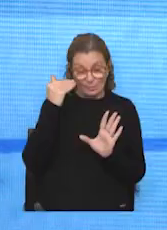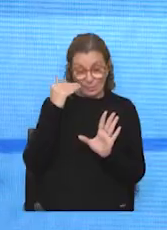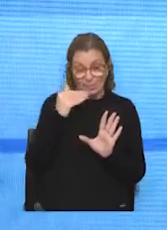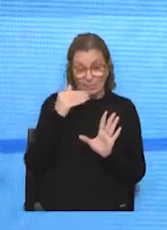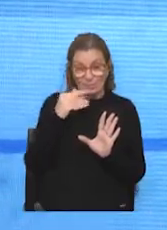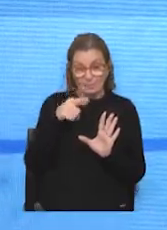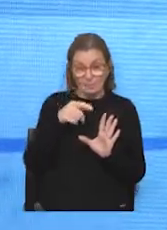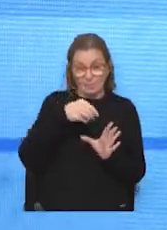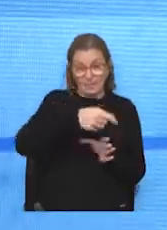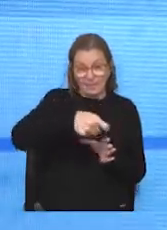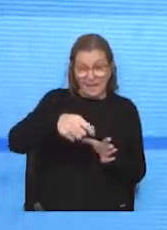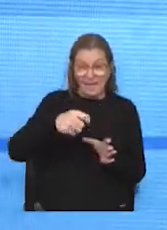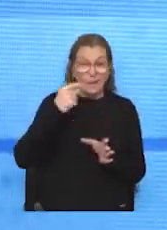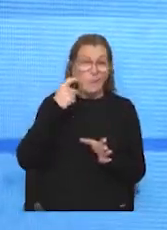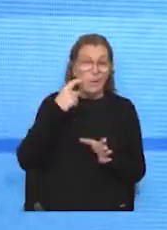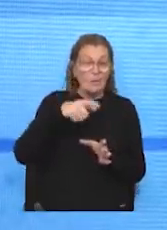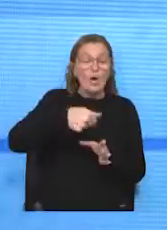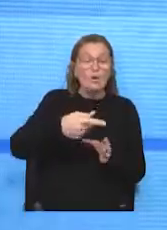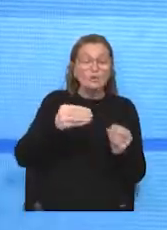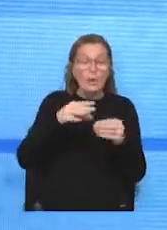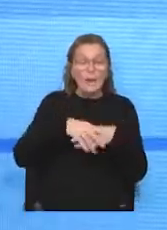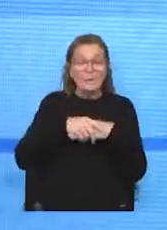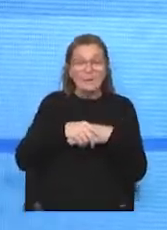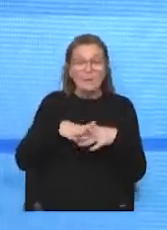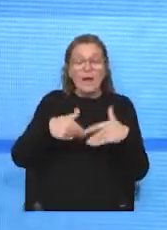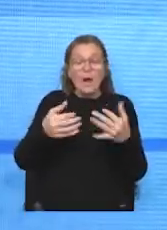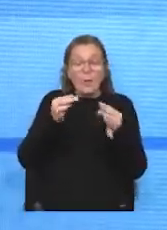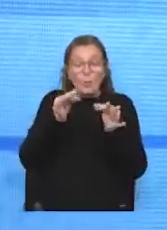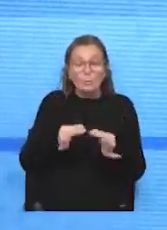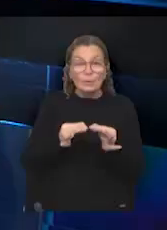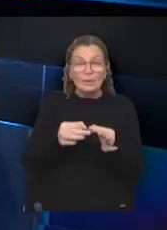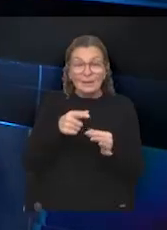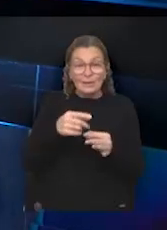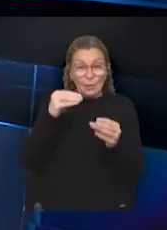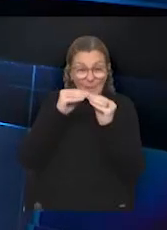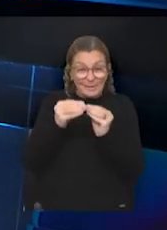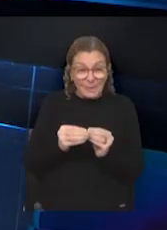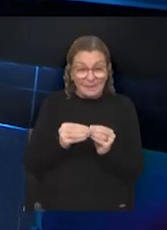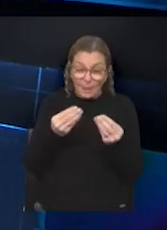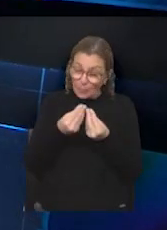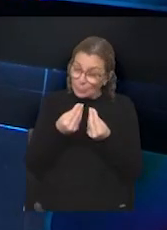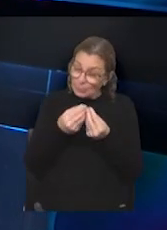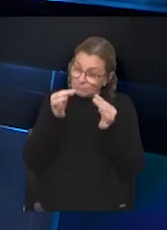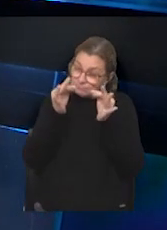tengo amigos que reparte caramelo entre otros amigos y les da justo y eso es matemática